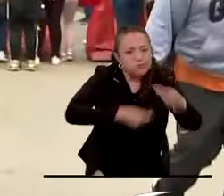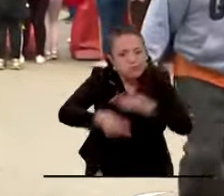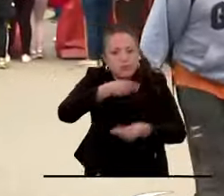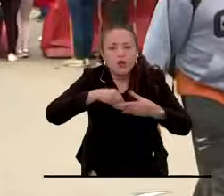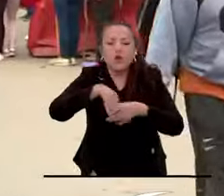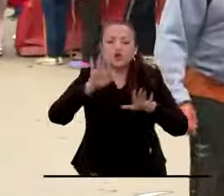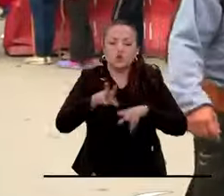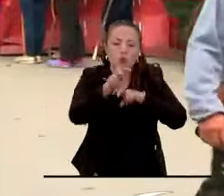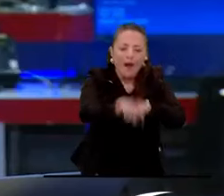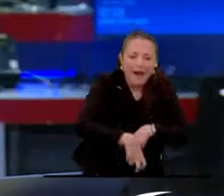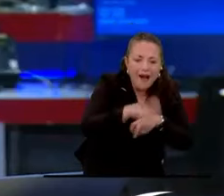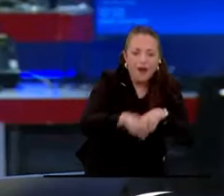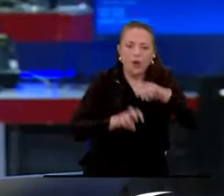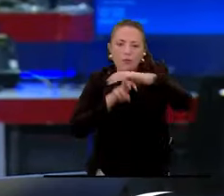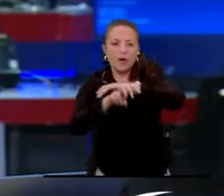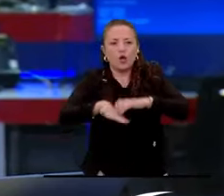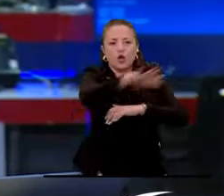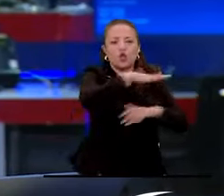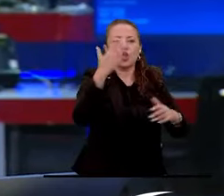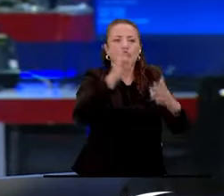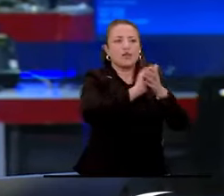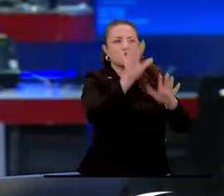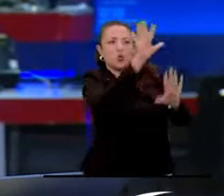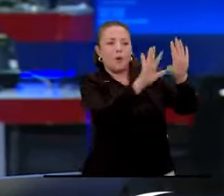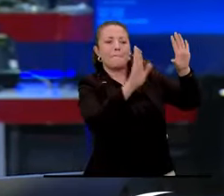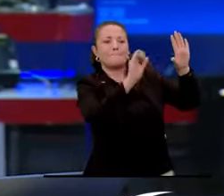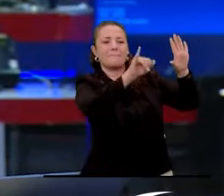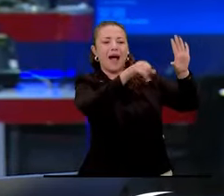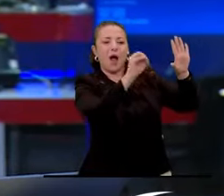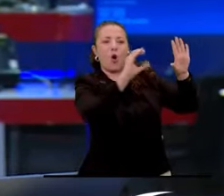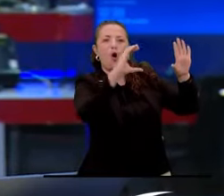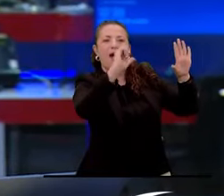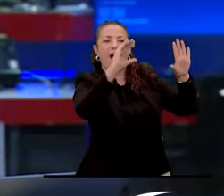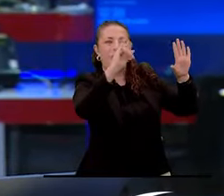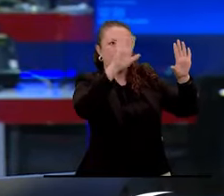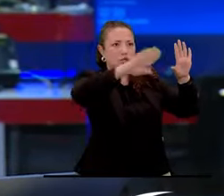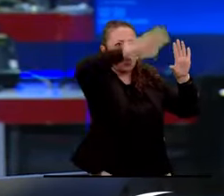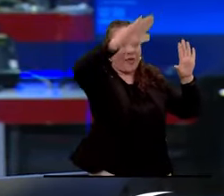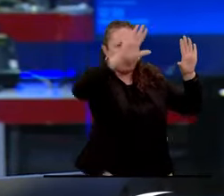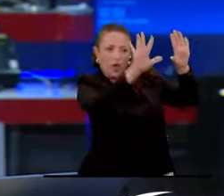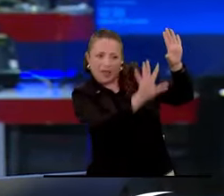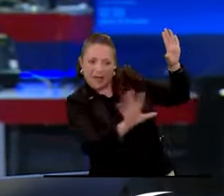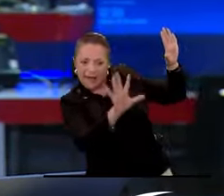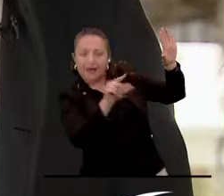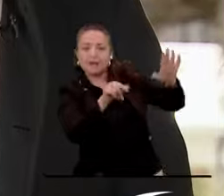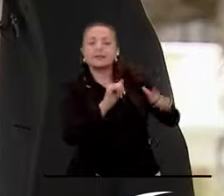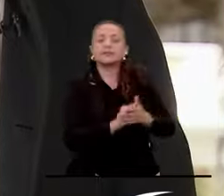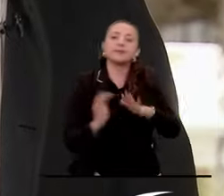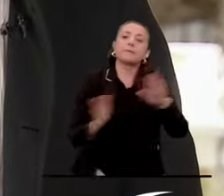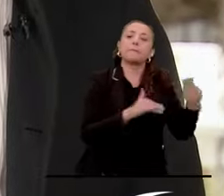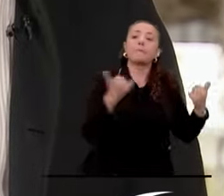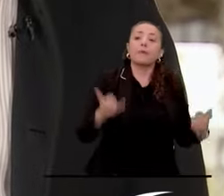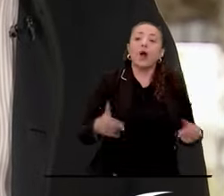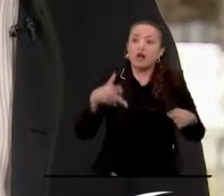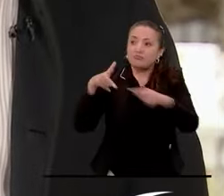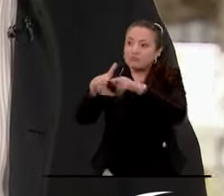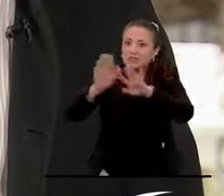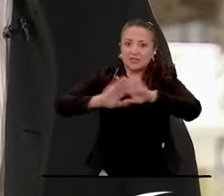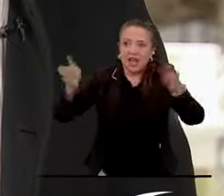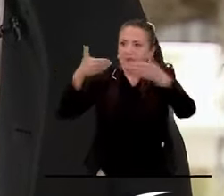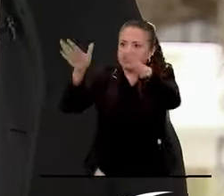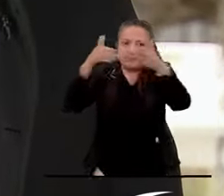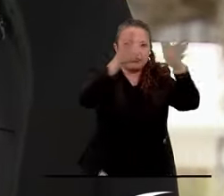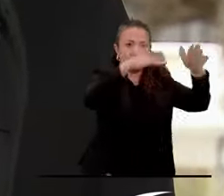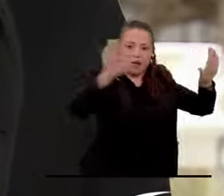del bajo cauca Y a propósito en boyacá acaba de ordenarse El levantamiento de los bloqueos vamos precisamente con Juan David Ríos Juan